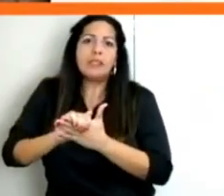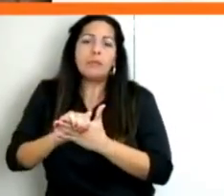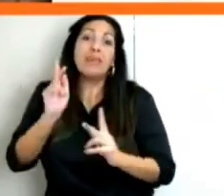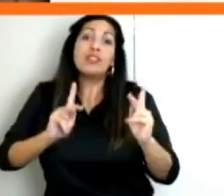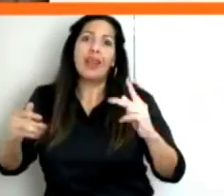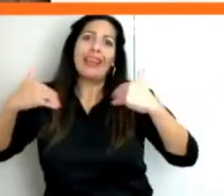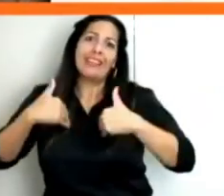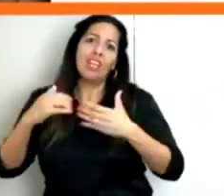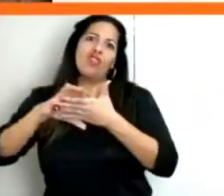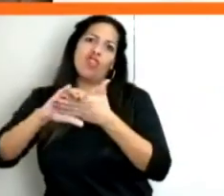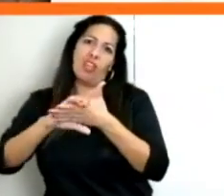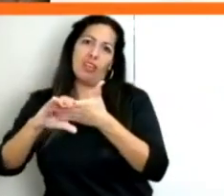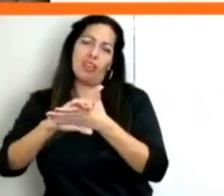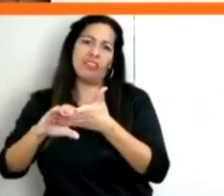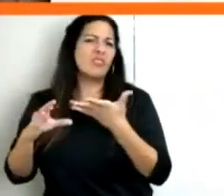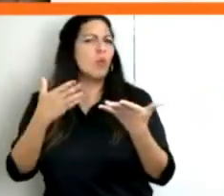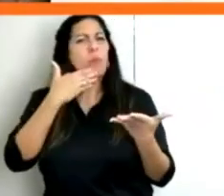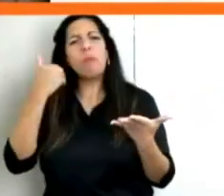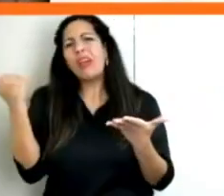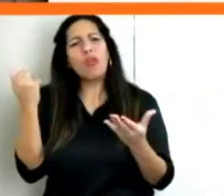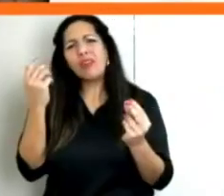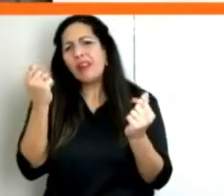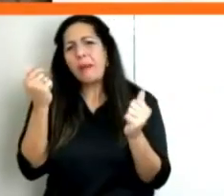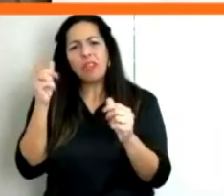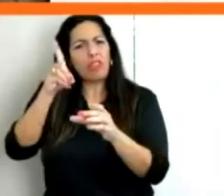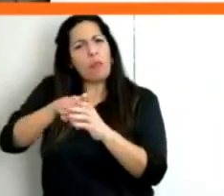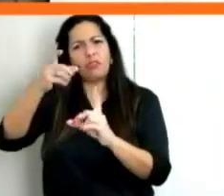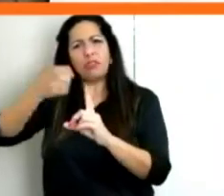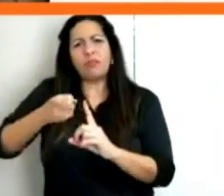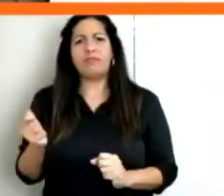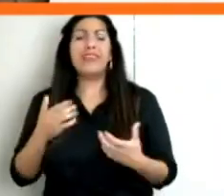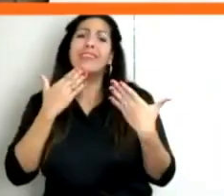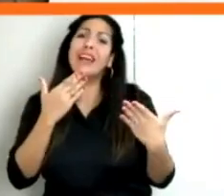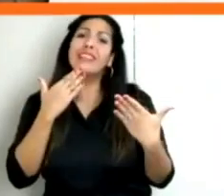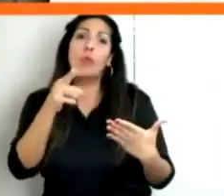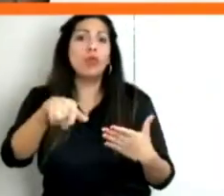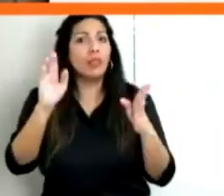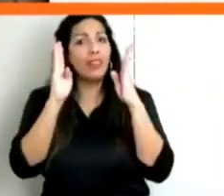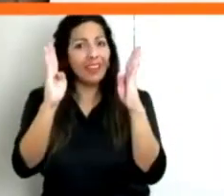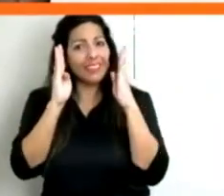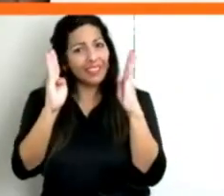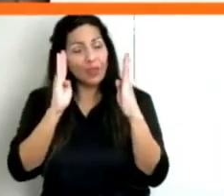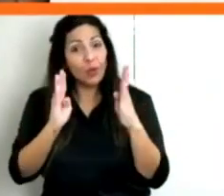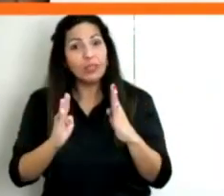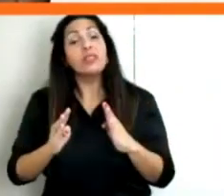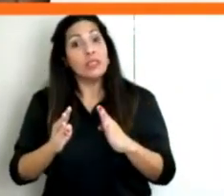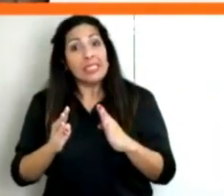que queremos es que a todas las personas les llegue el dinero más rápido. Nuevamente, muchas gracias por sintonizarlo,